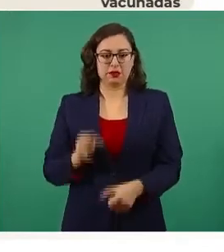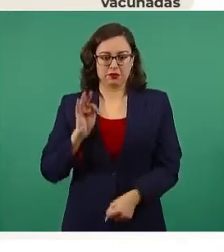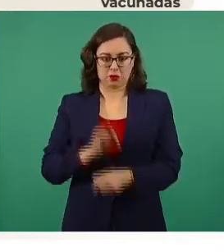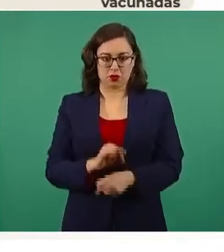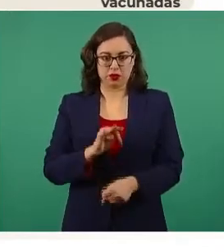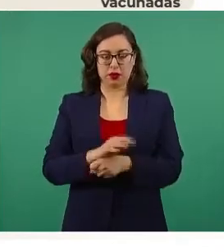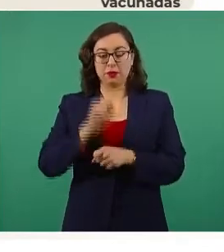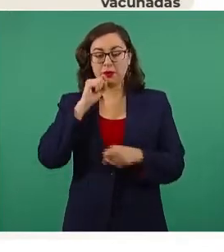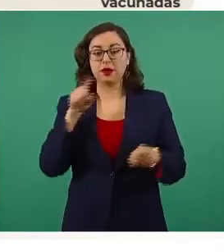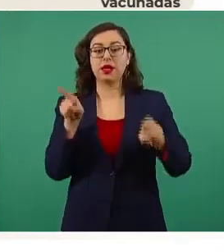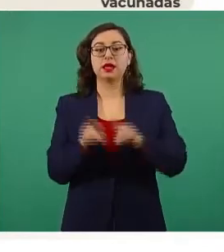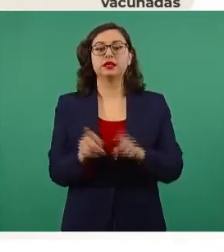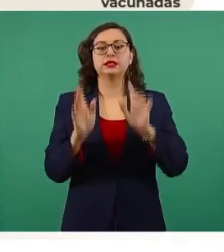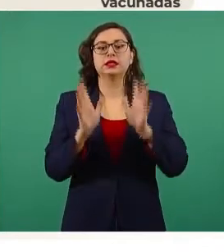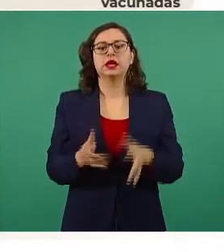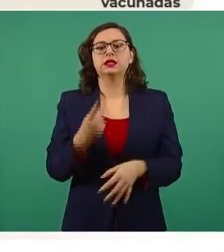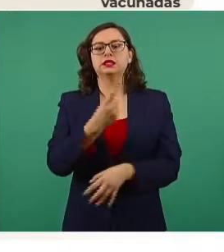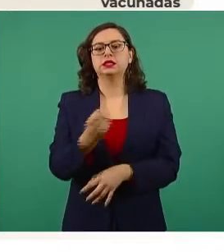vacunado ya a